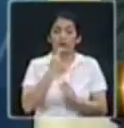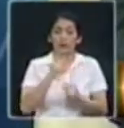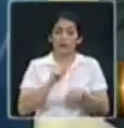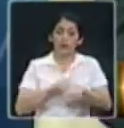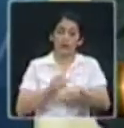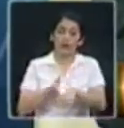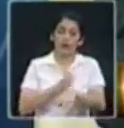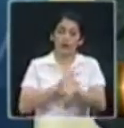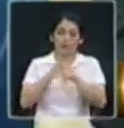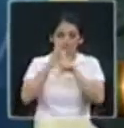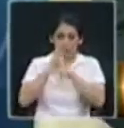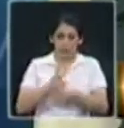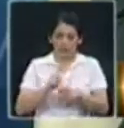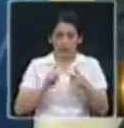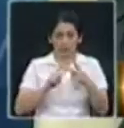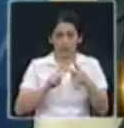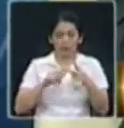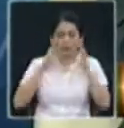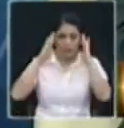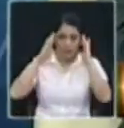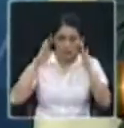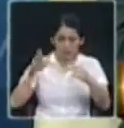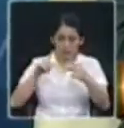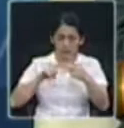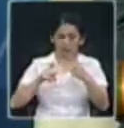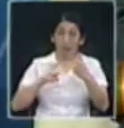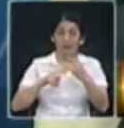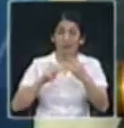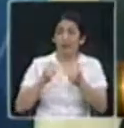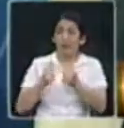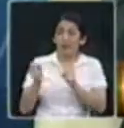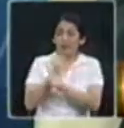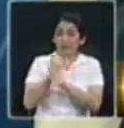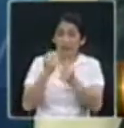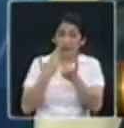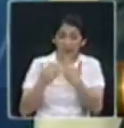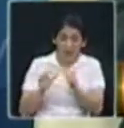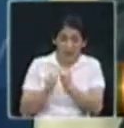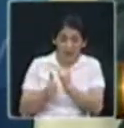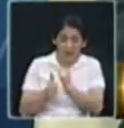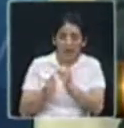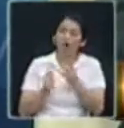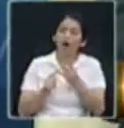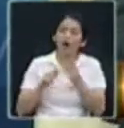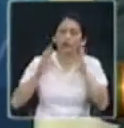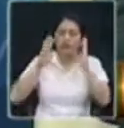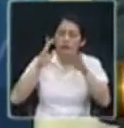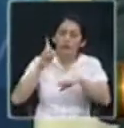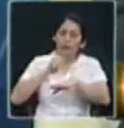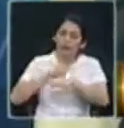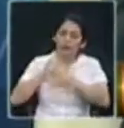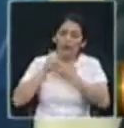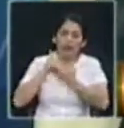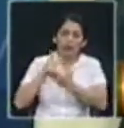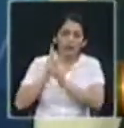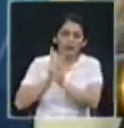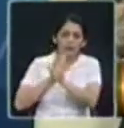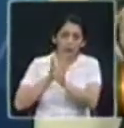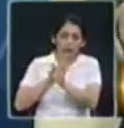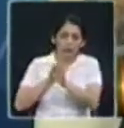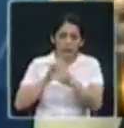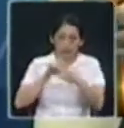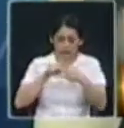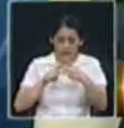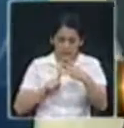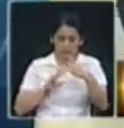protección, reparación. Y esto de la reparación es muy, muy importante, porque quedan al final, diríamos, otro tipo de